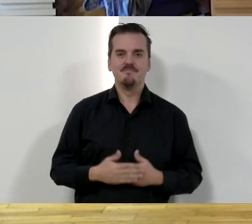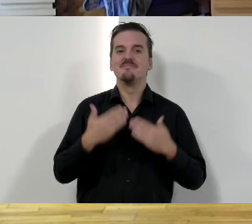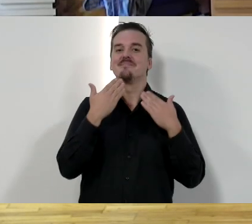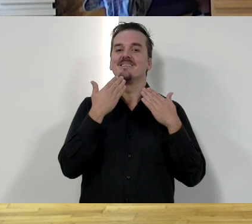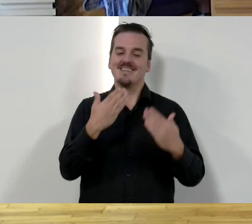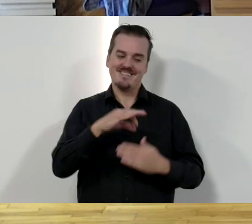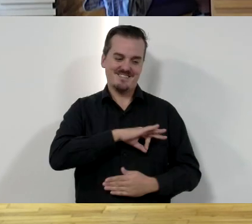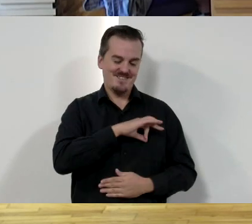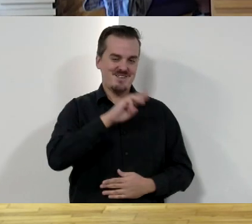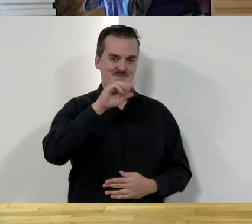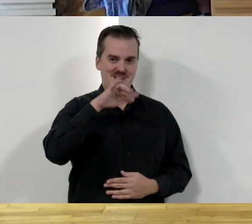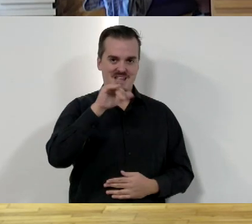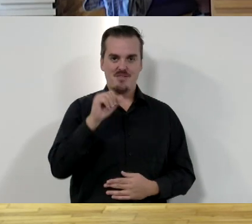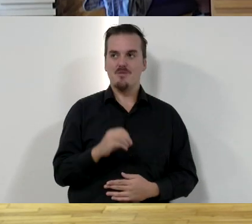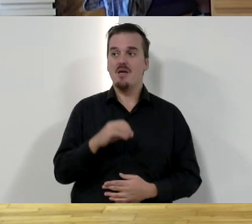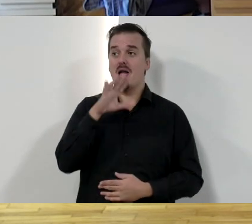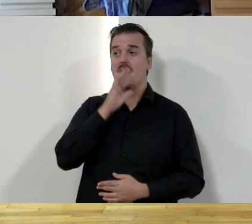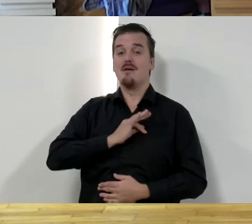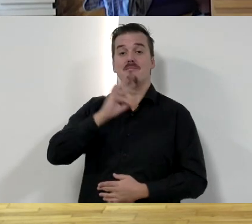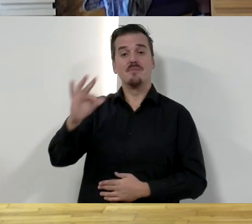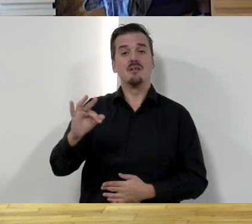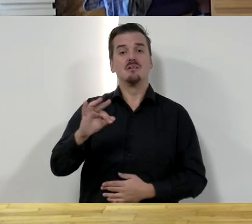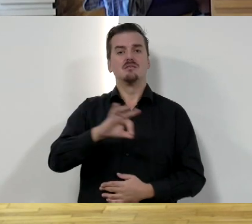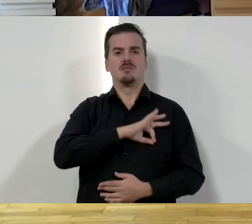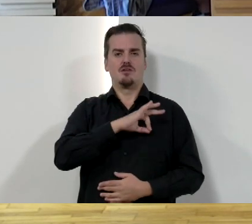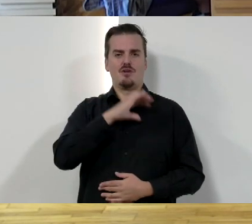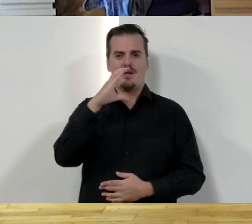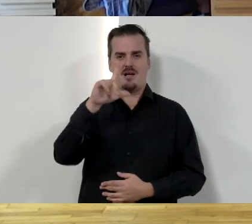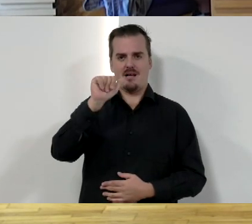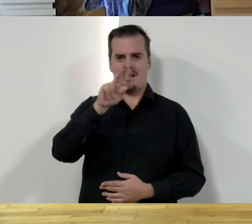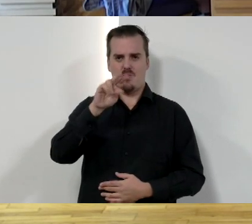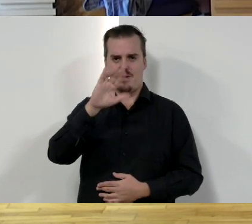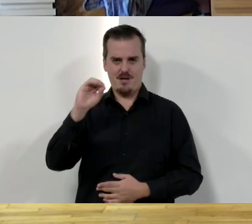palabra el señor Clavero por el equipo de gobierno.